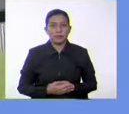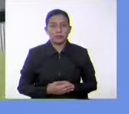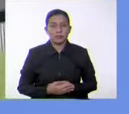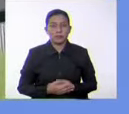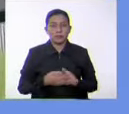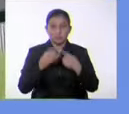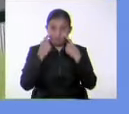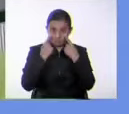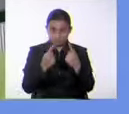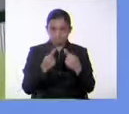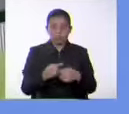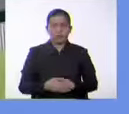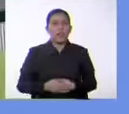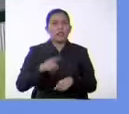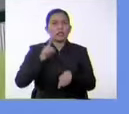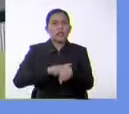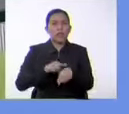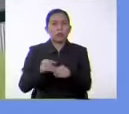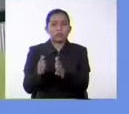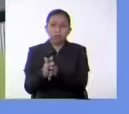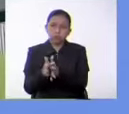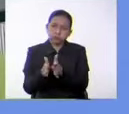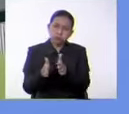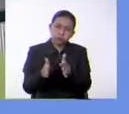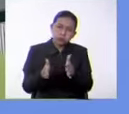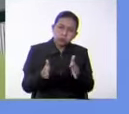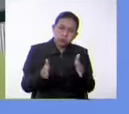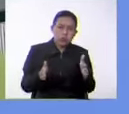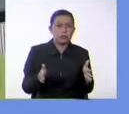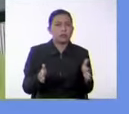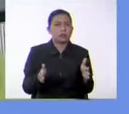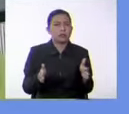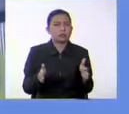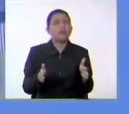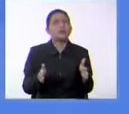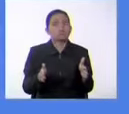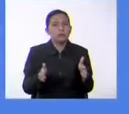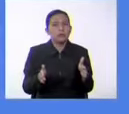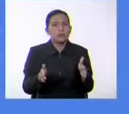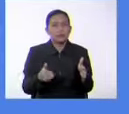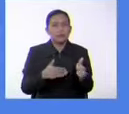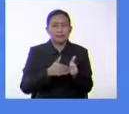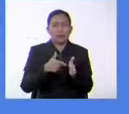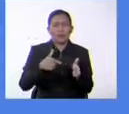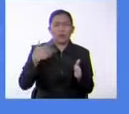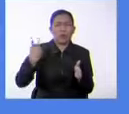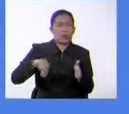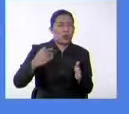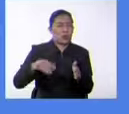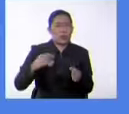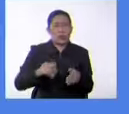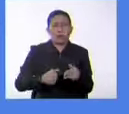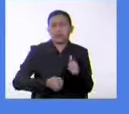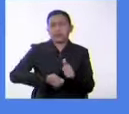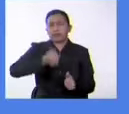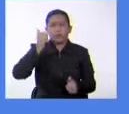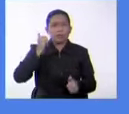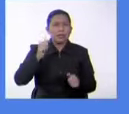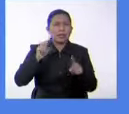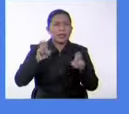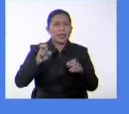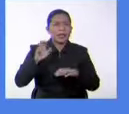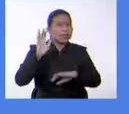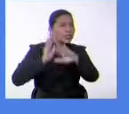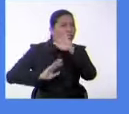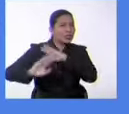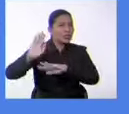Veamos la línea del tiempo en donde existen hitos históricos en relación con el avance y